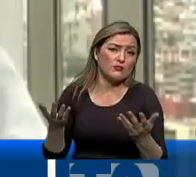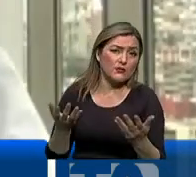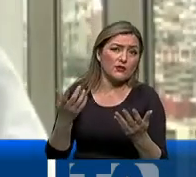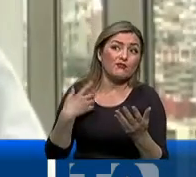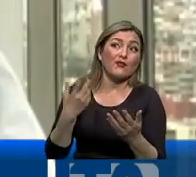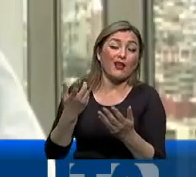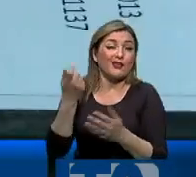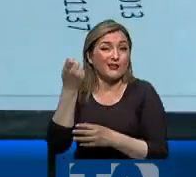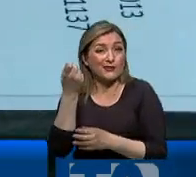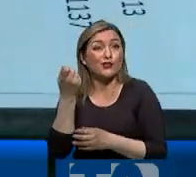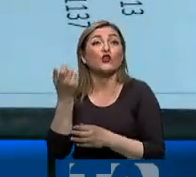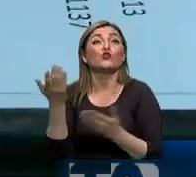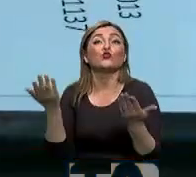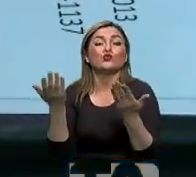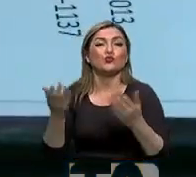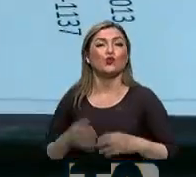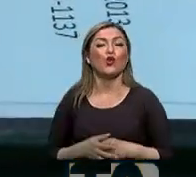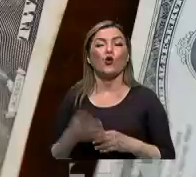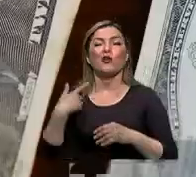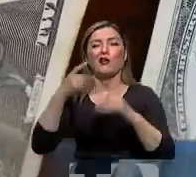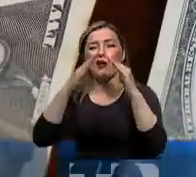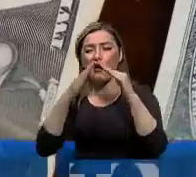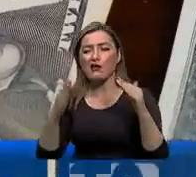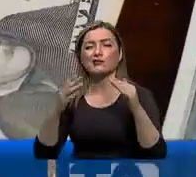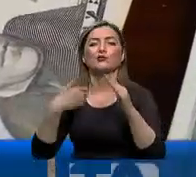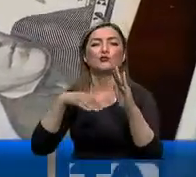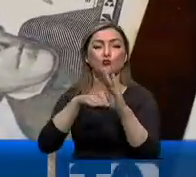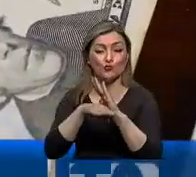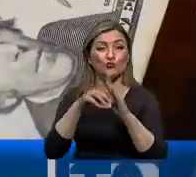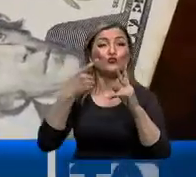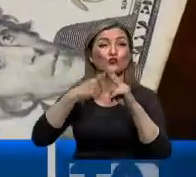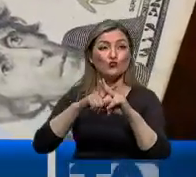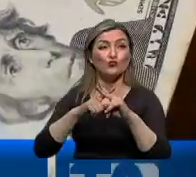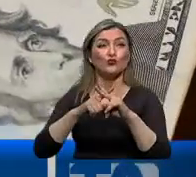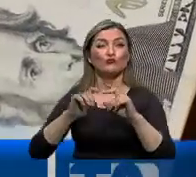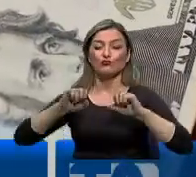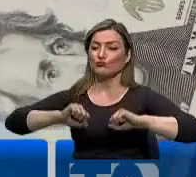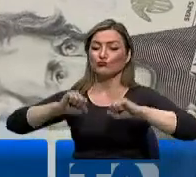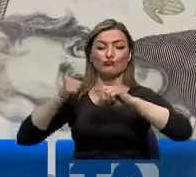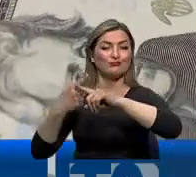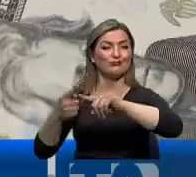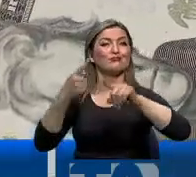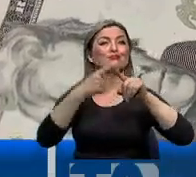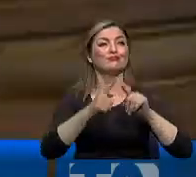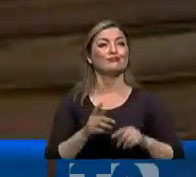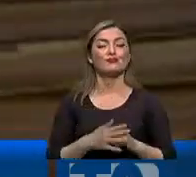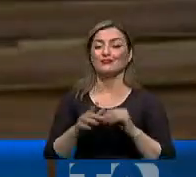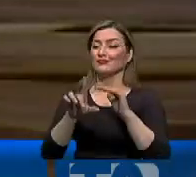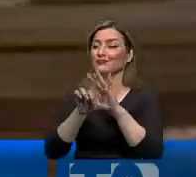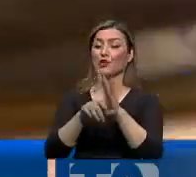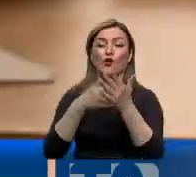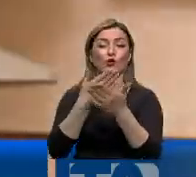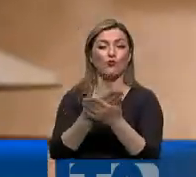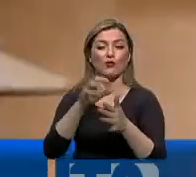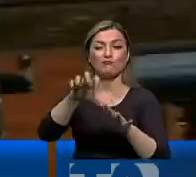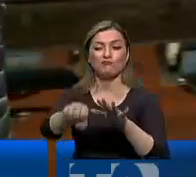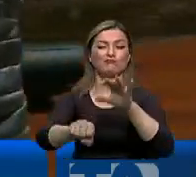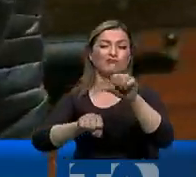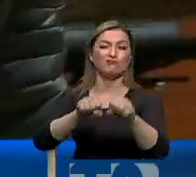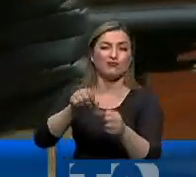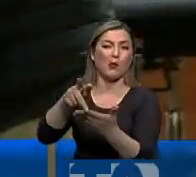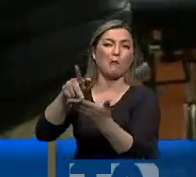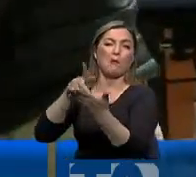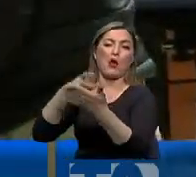tienen otros bienes por ahí. Es decir, con el embargo de cuentas inicia una gama de posibilidades que franquea la ley para conseguir el cobro